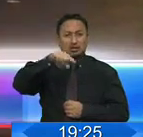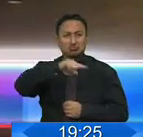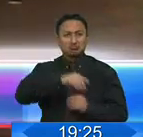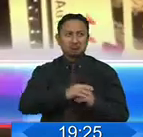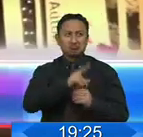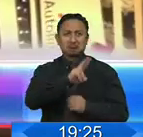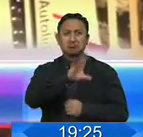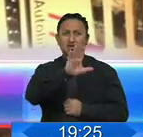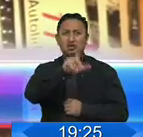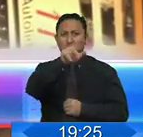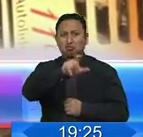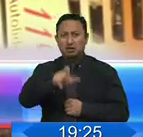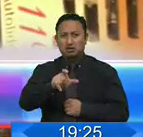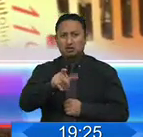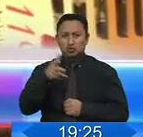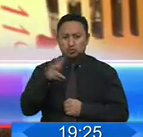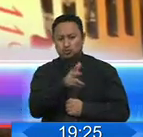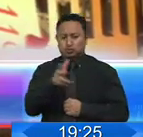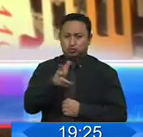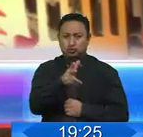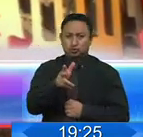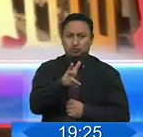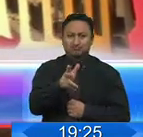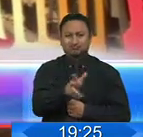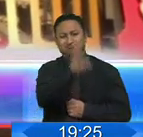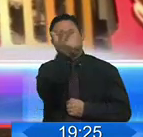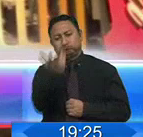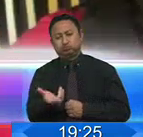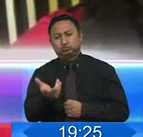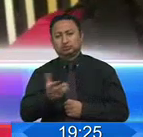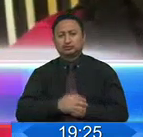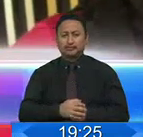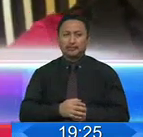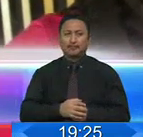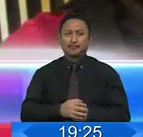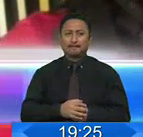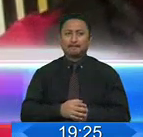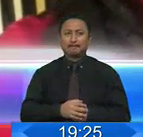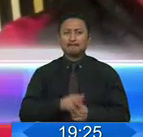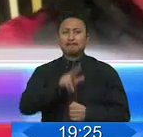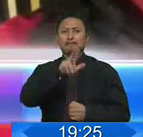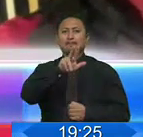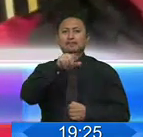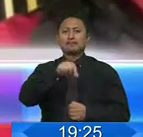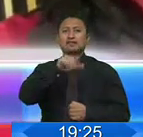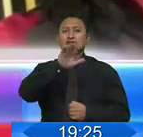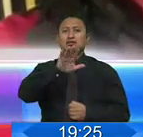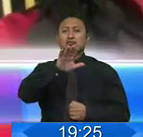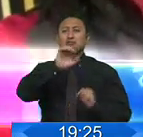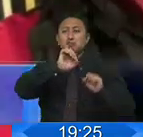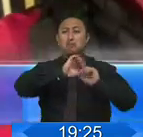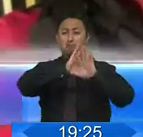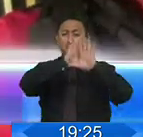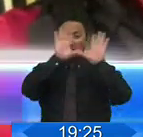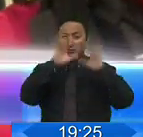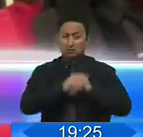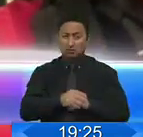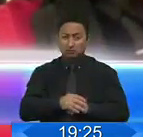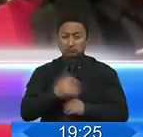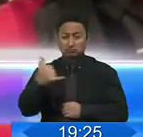habría perdido pista para volcarse a un costado de la carretera. Se recibe a las 3:05 un accidente de